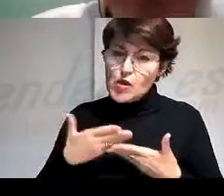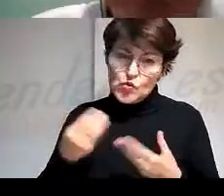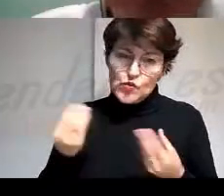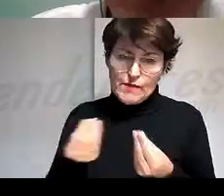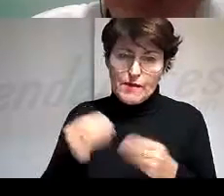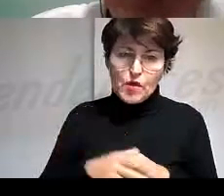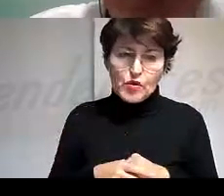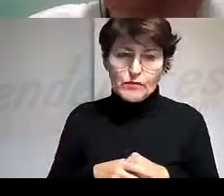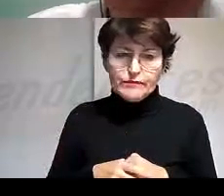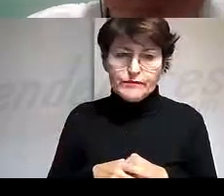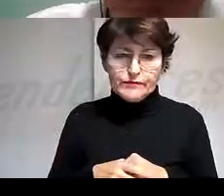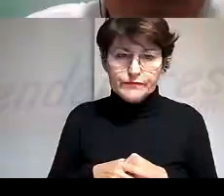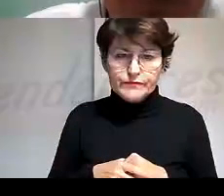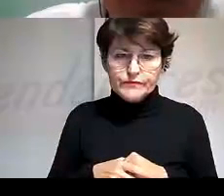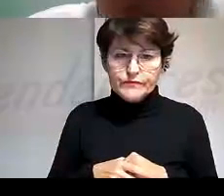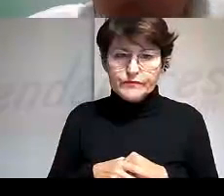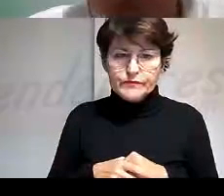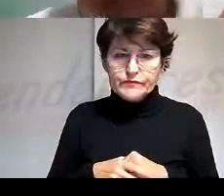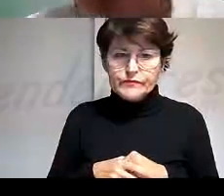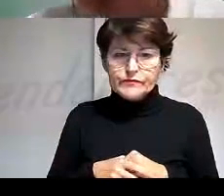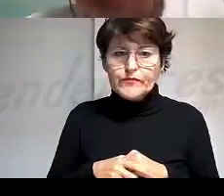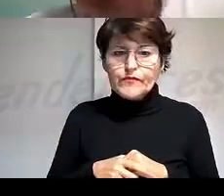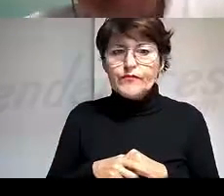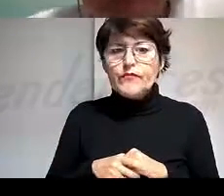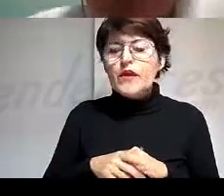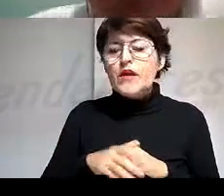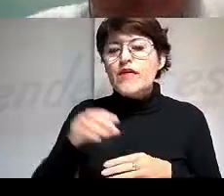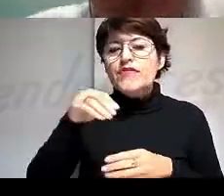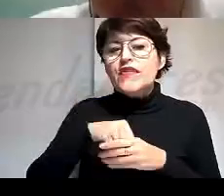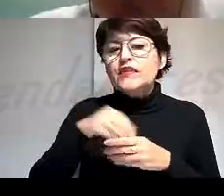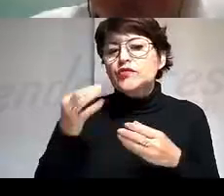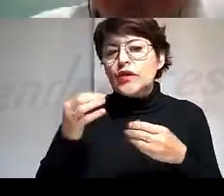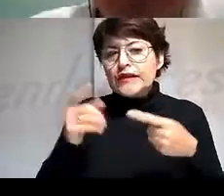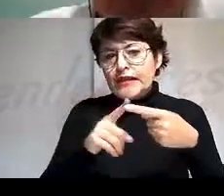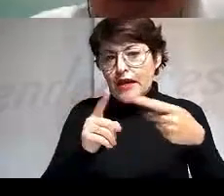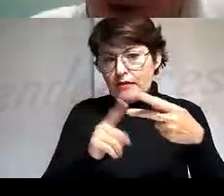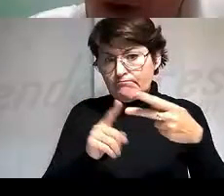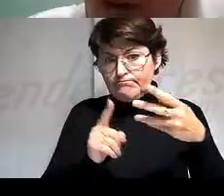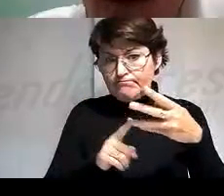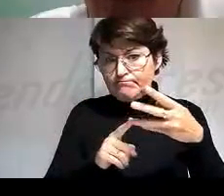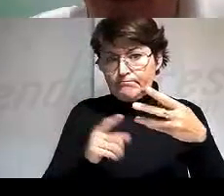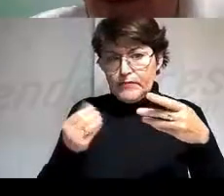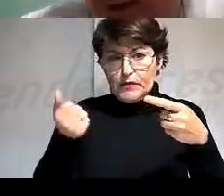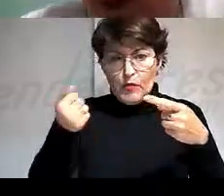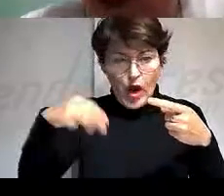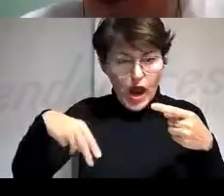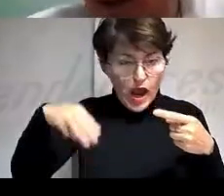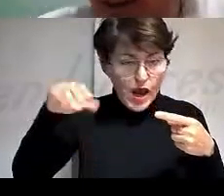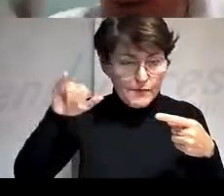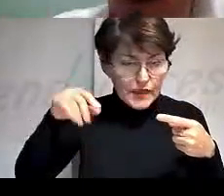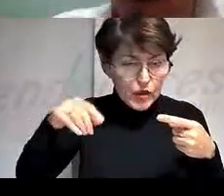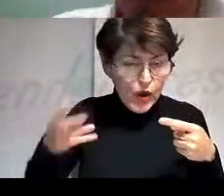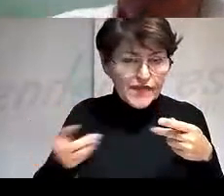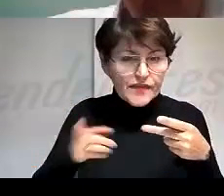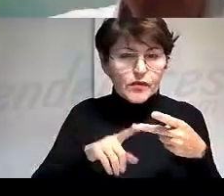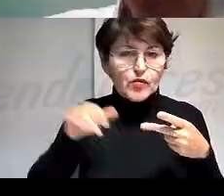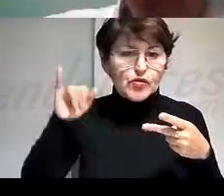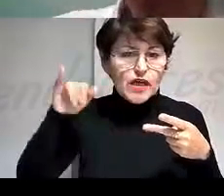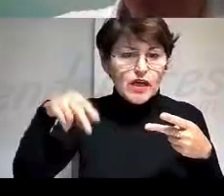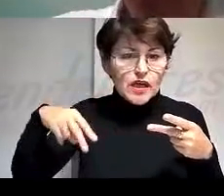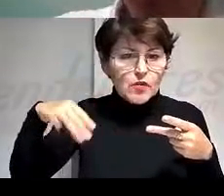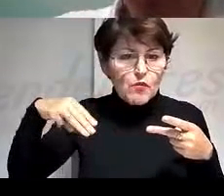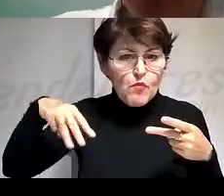bien. La composición, como veis aquí, son aminoácidos, inmunoglobulinas y citoquinas, por ejemplo, que